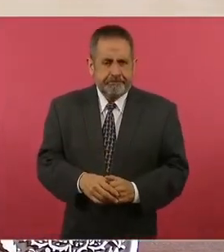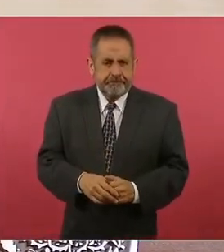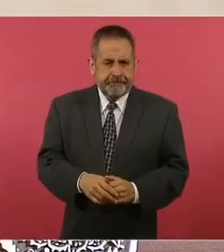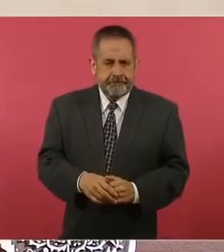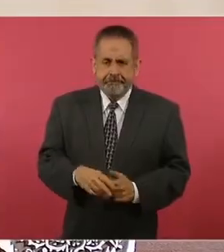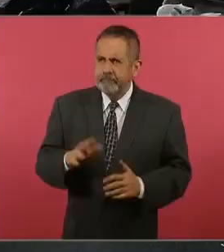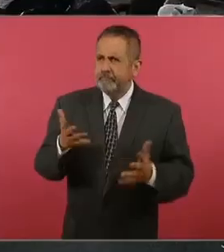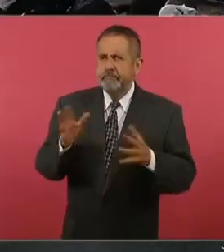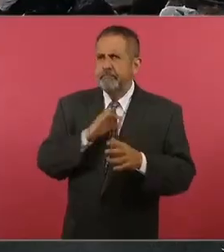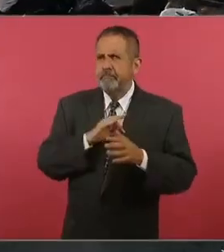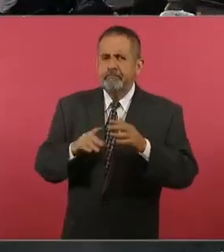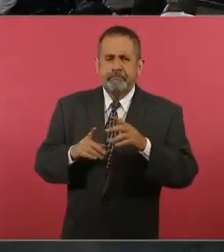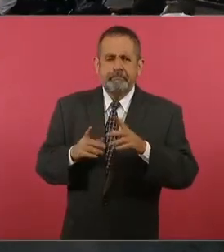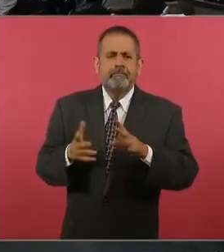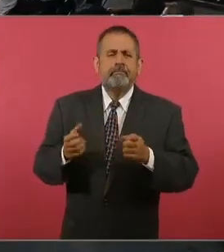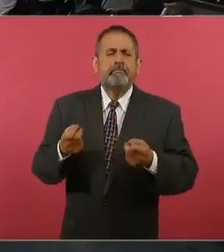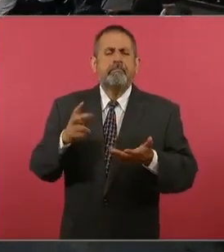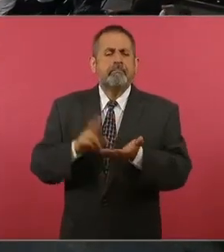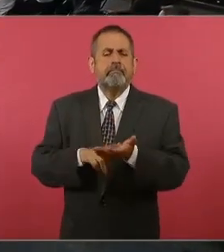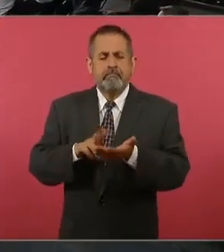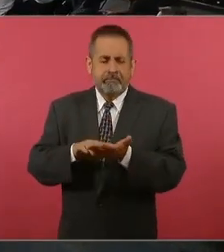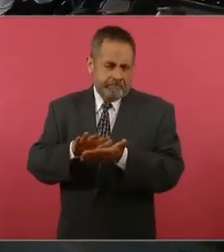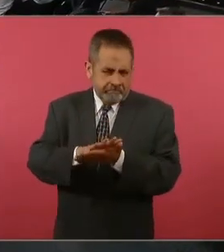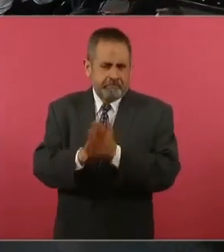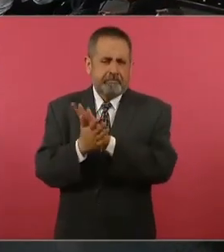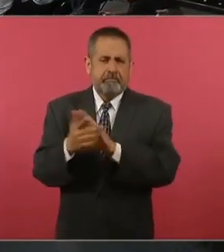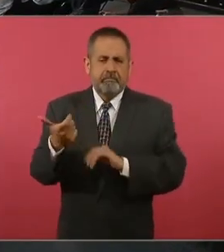que será como